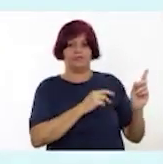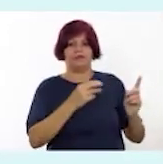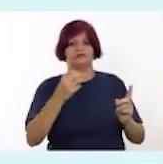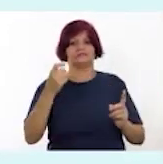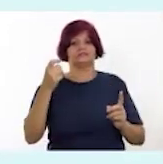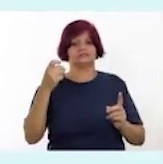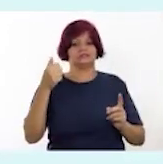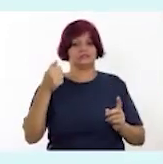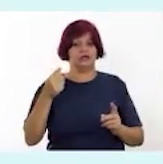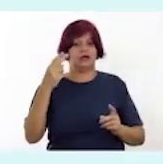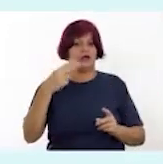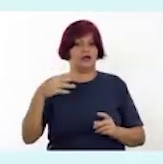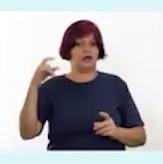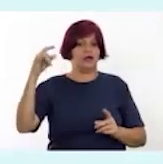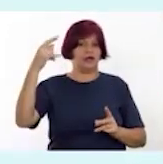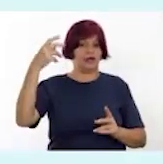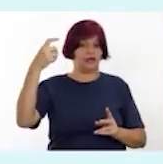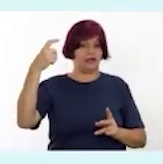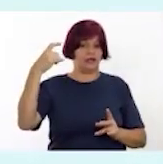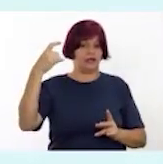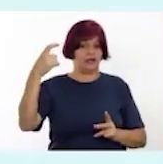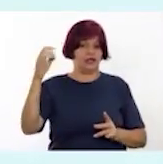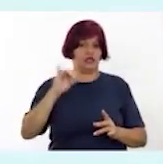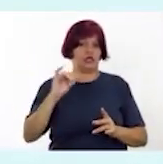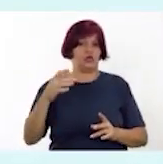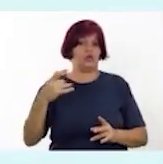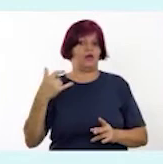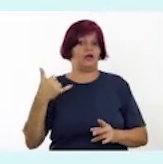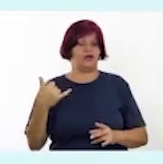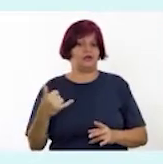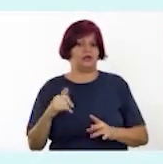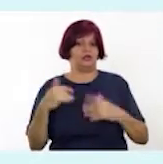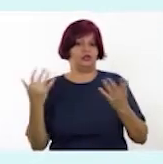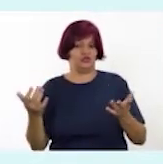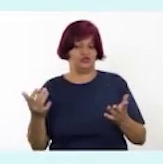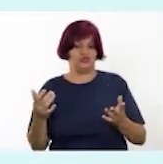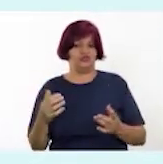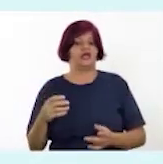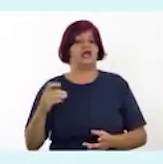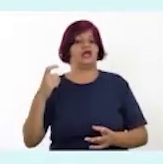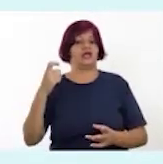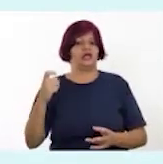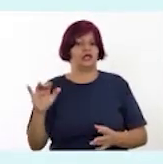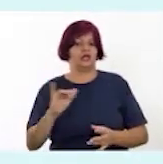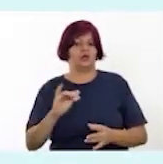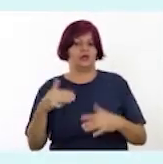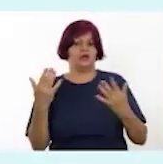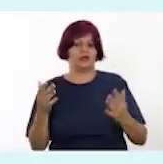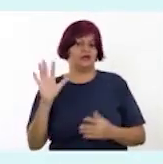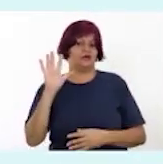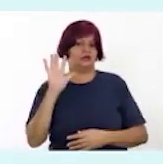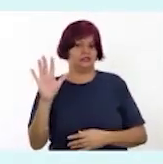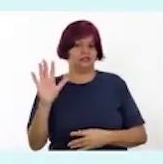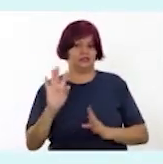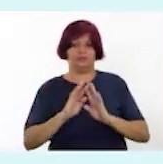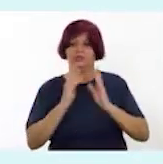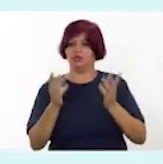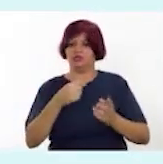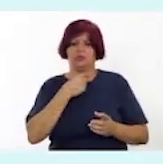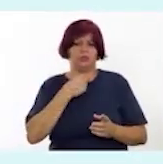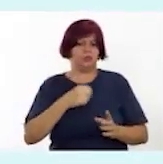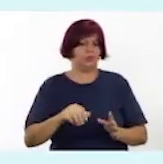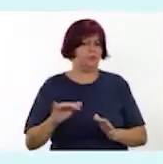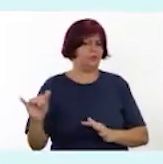es igual a y, entonces x igual y, podemos decir que x igual a 5. Observen que en todos los ejemplos ocurre lo